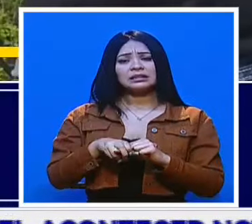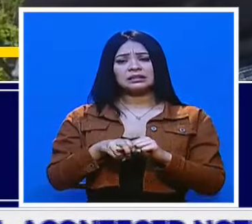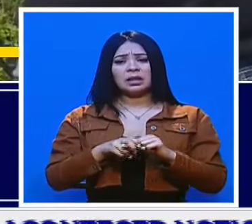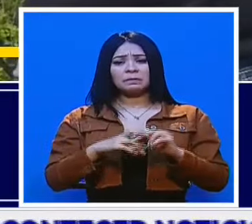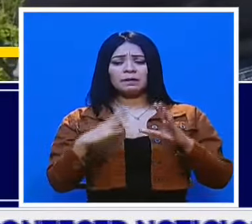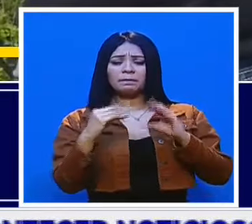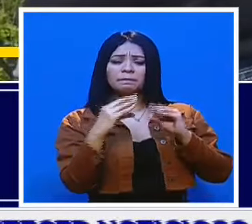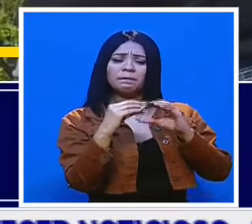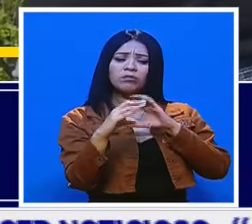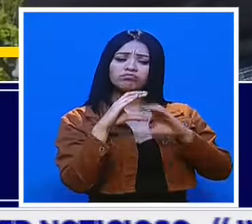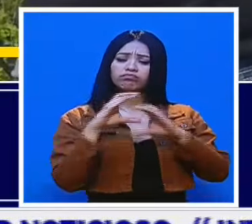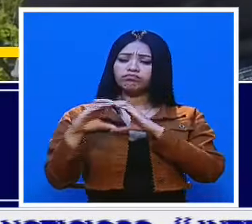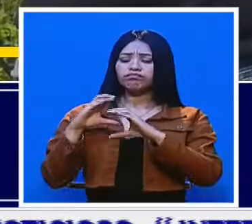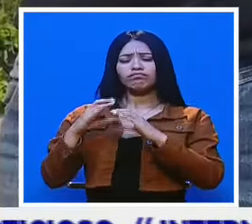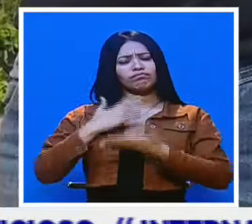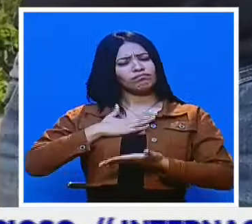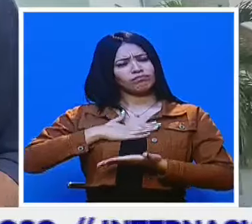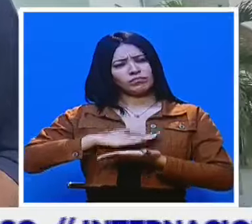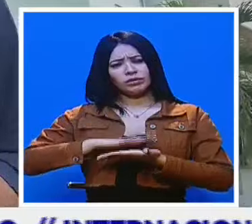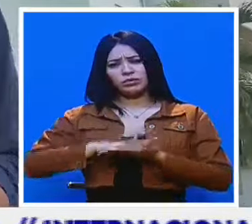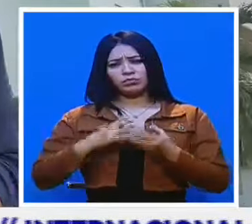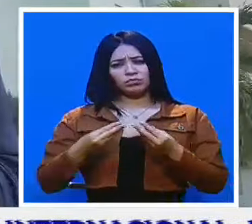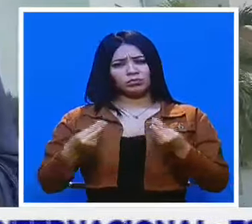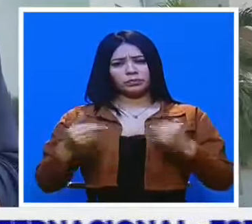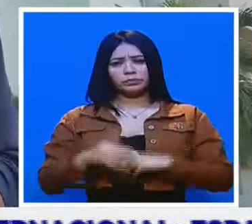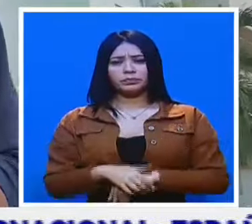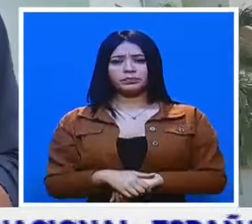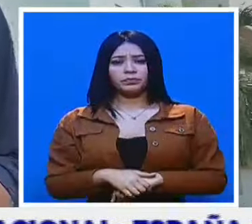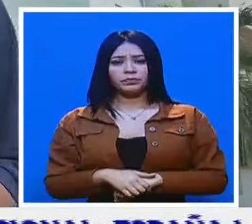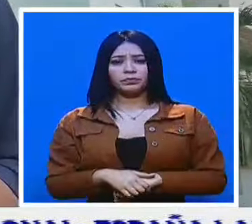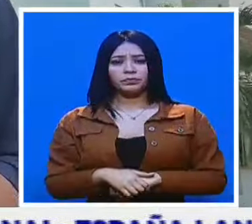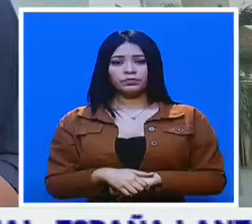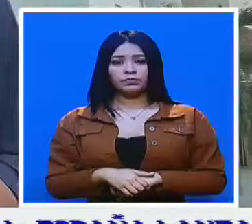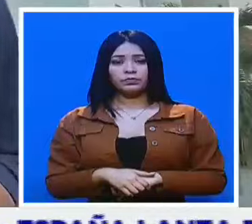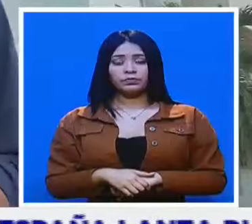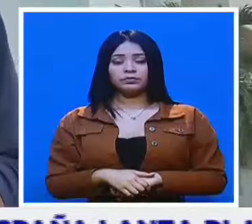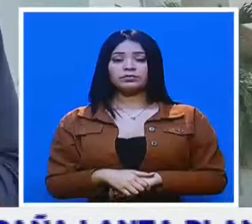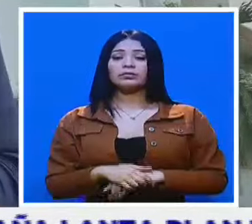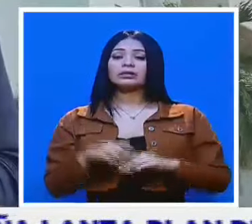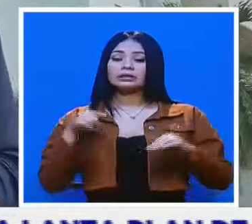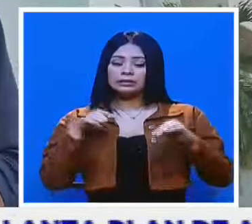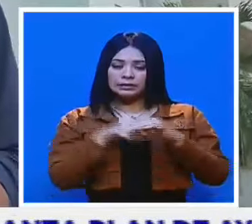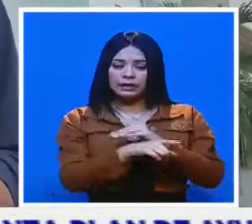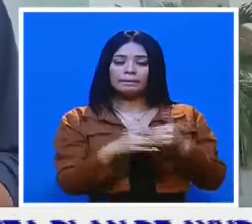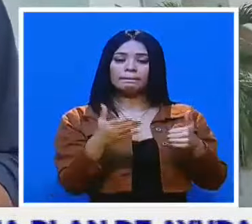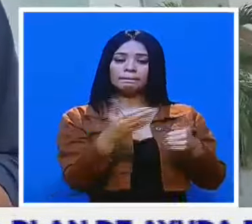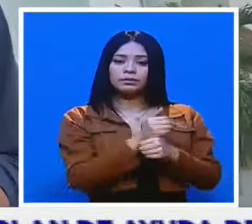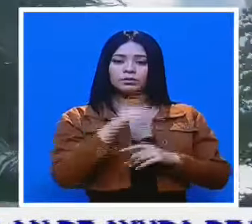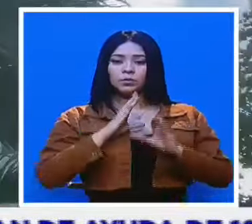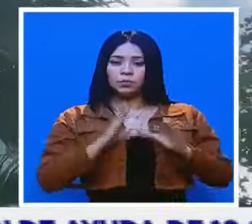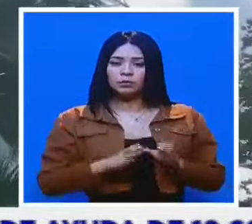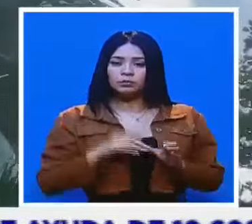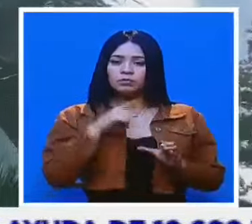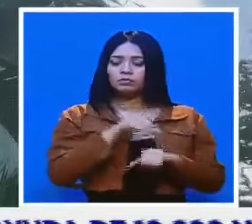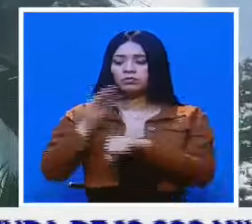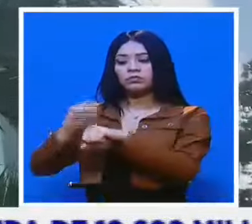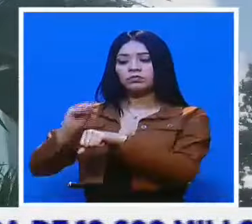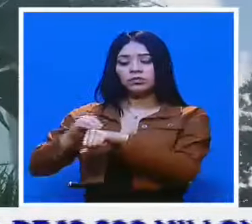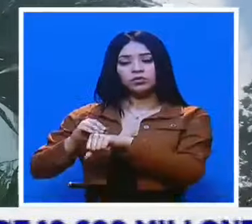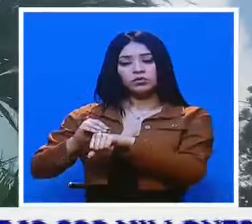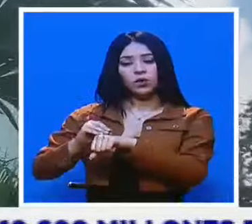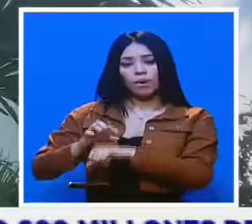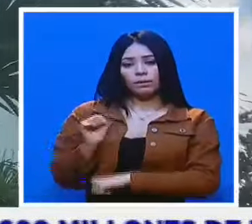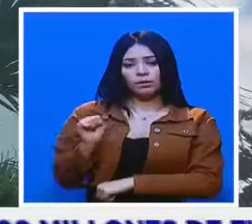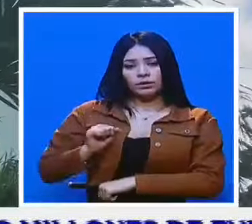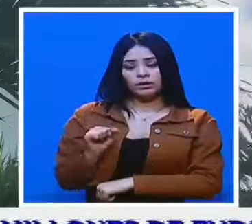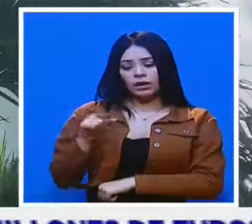hablar, muy tranquilo, muy tranquilo. Por supuesto, luego de realizar el hallazgo y de alertar a las autoridades, fue que se